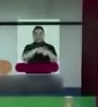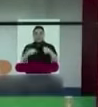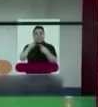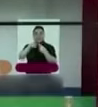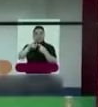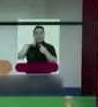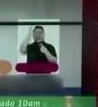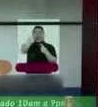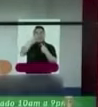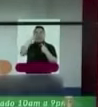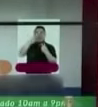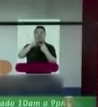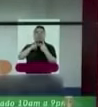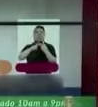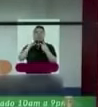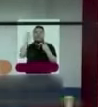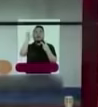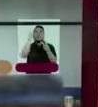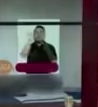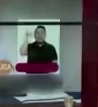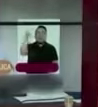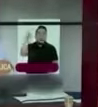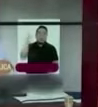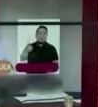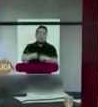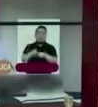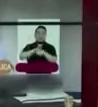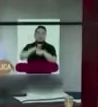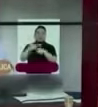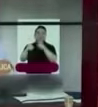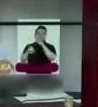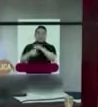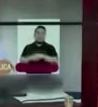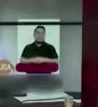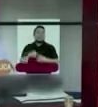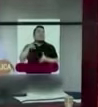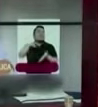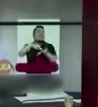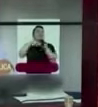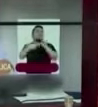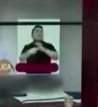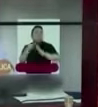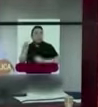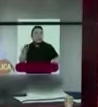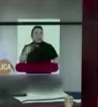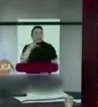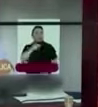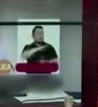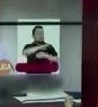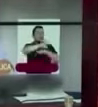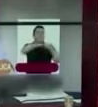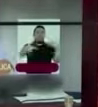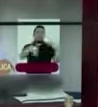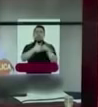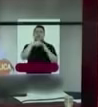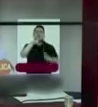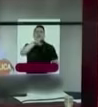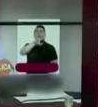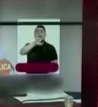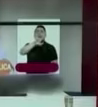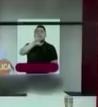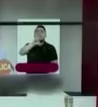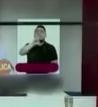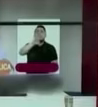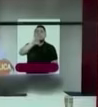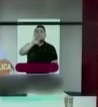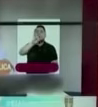respondió. El viceministro sigue con el tema de la cepa, que es de mayor contagio. La pregunta cae de